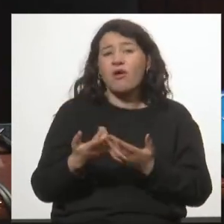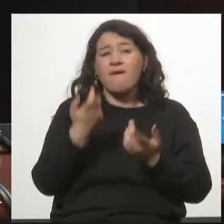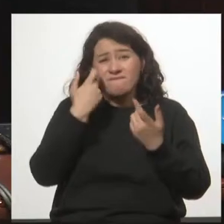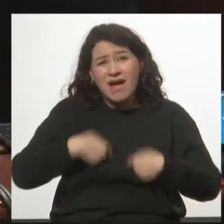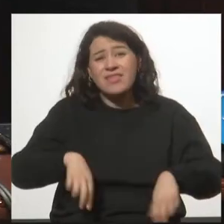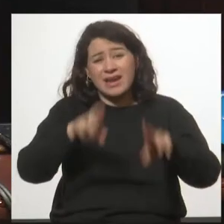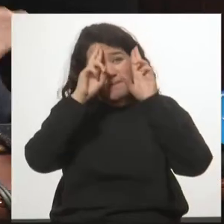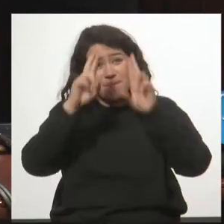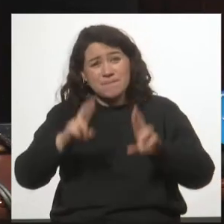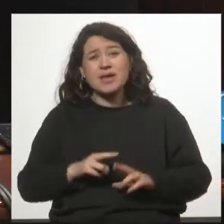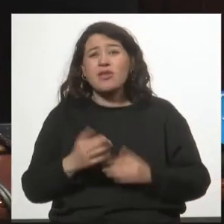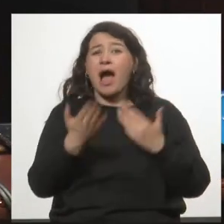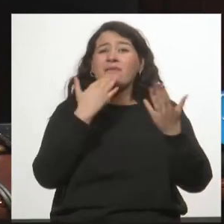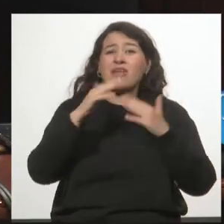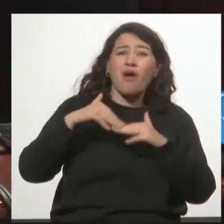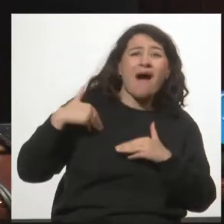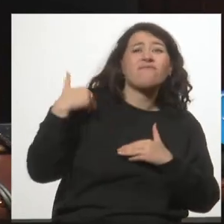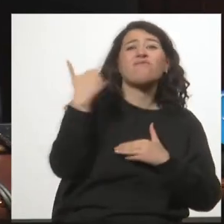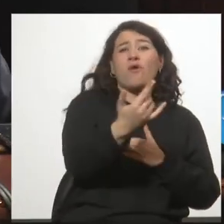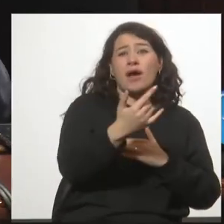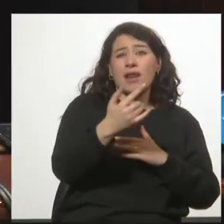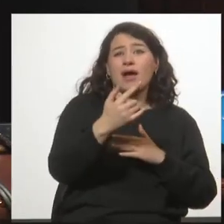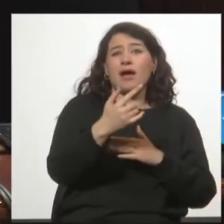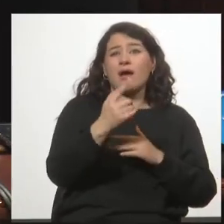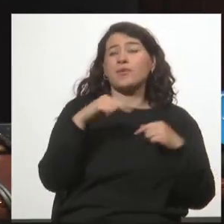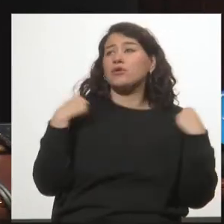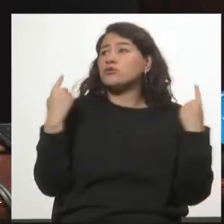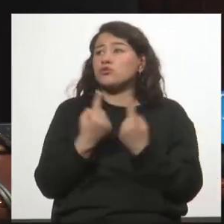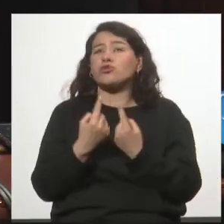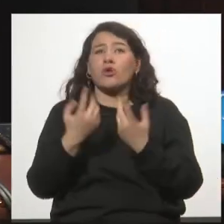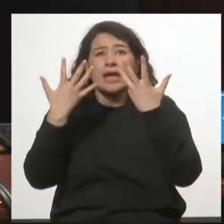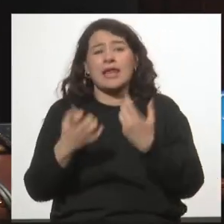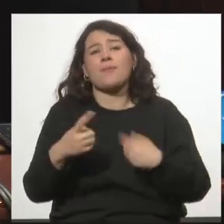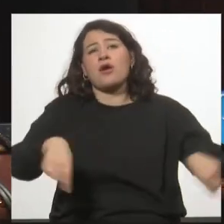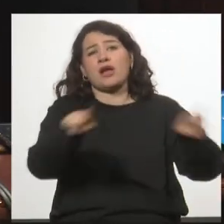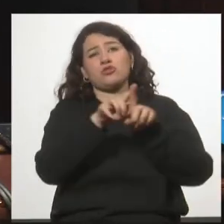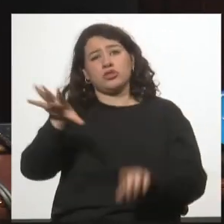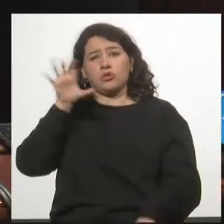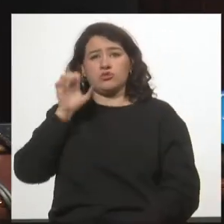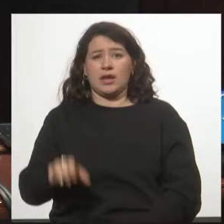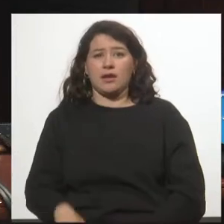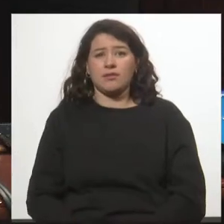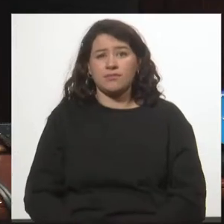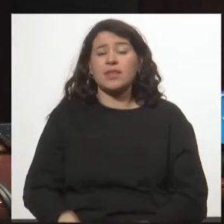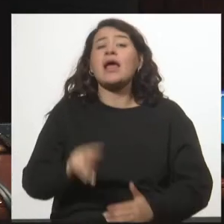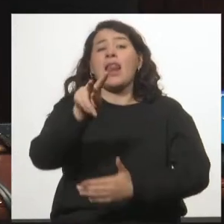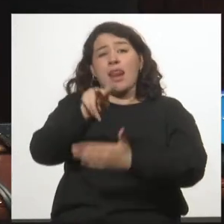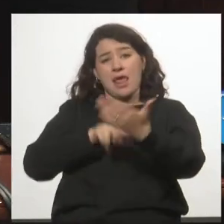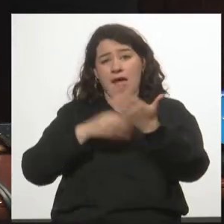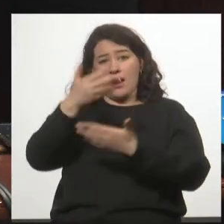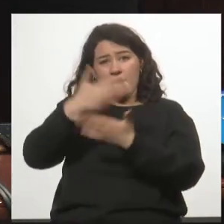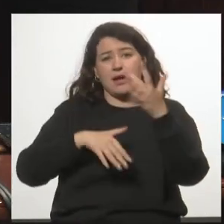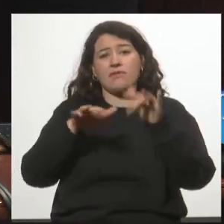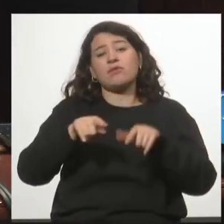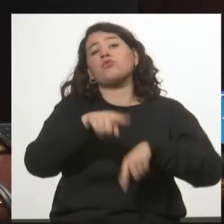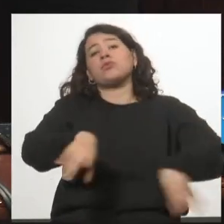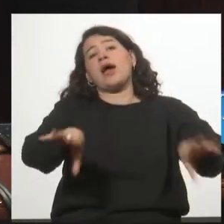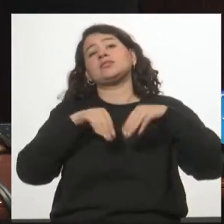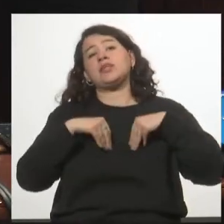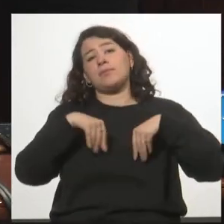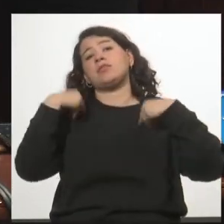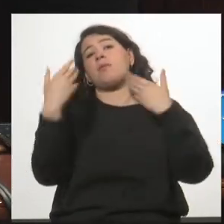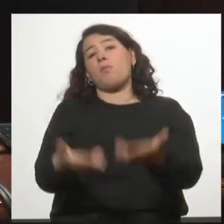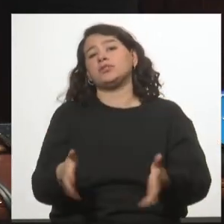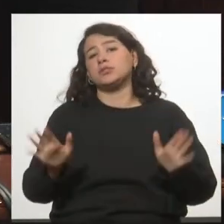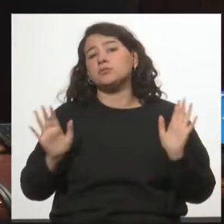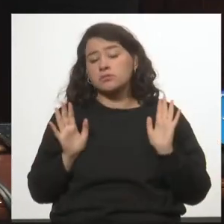respecto hablando fuera mientras pretendíamos al menos que nos escuchara lea la versión taquigráfica y háganse cargo después